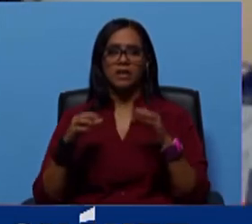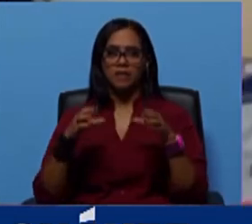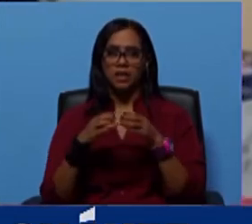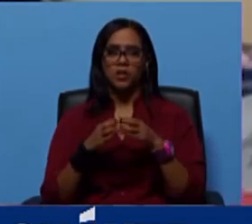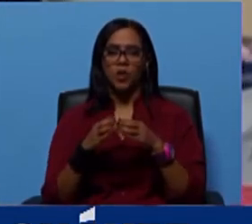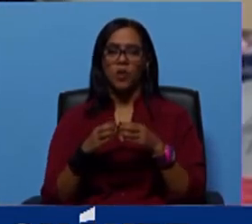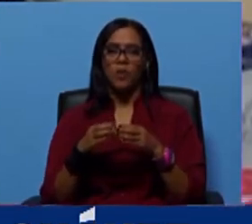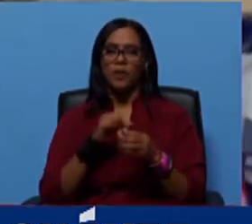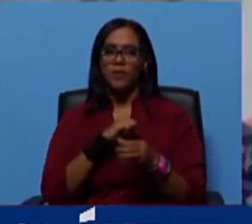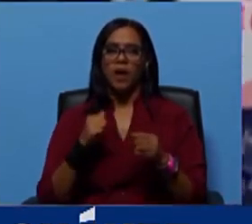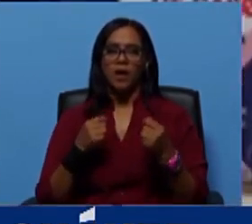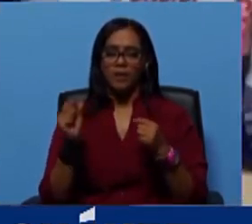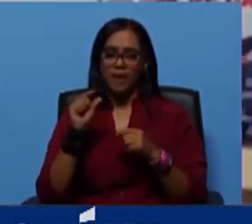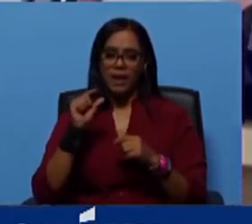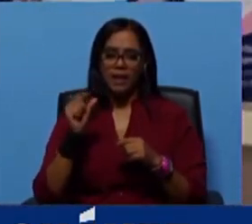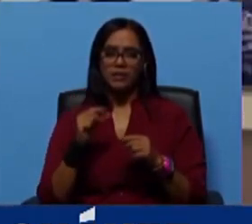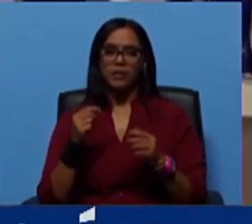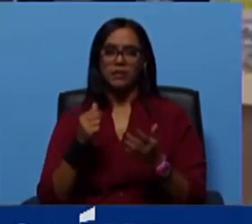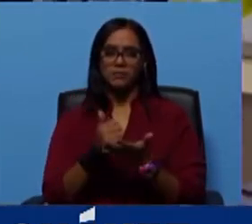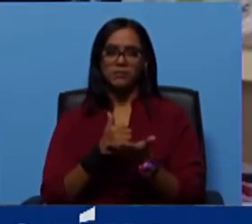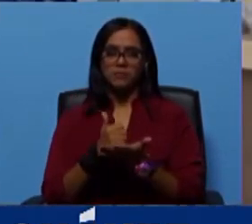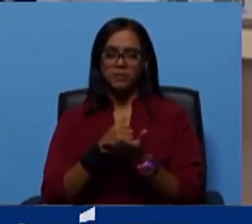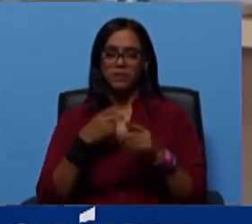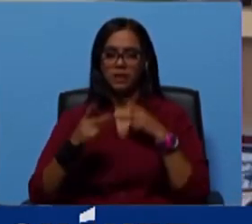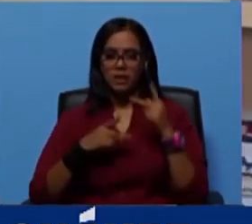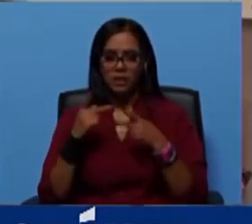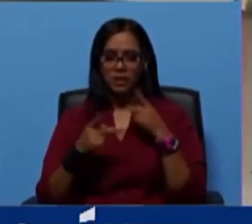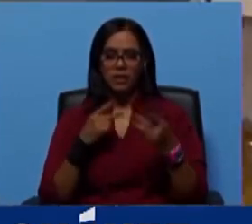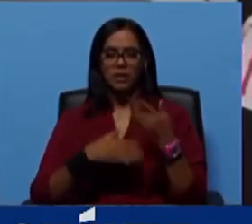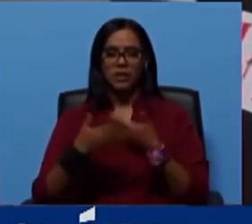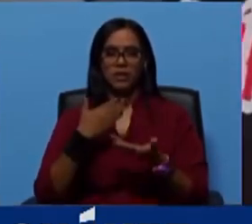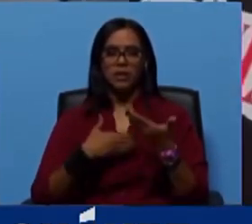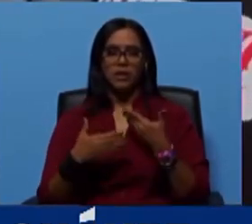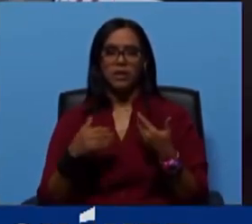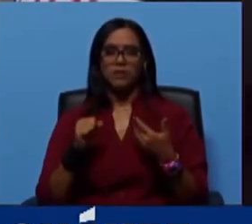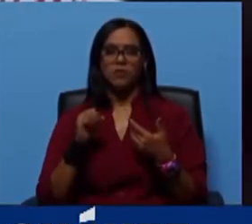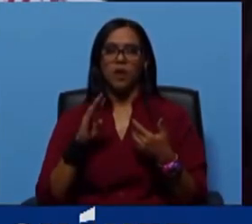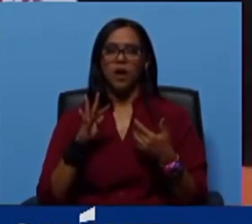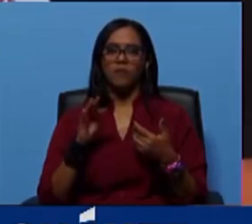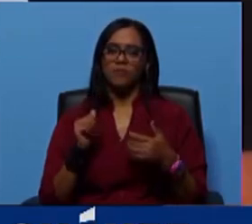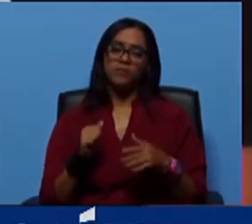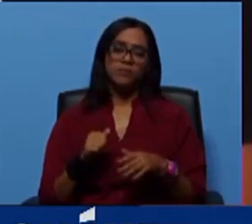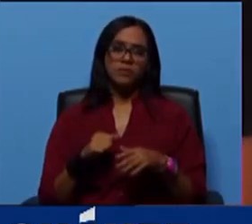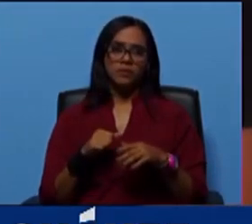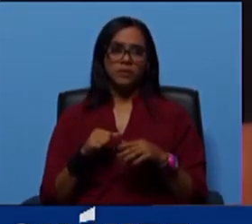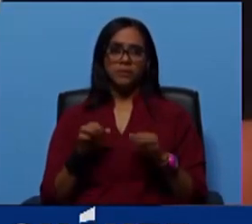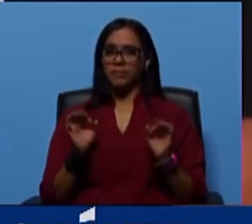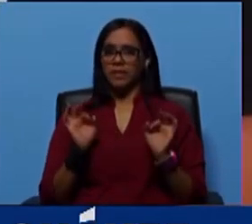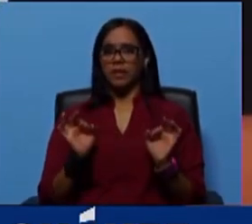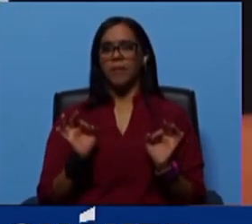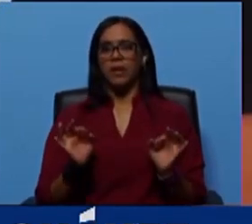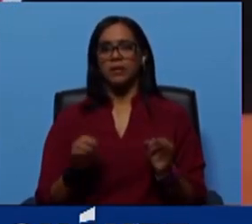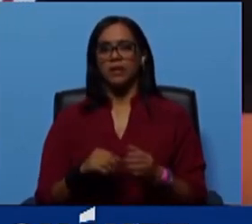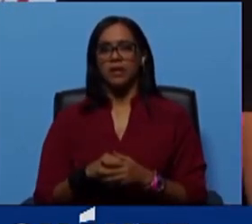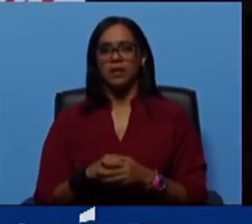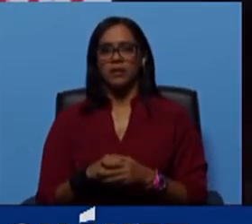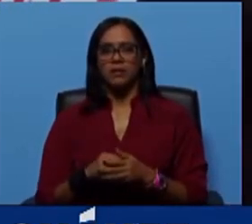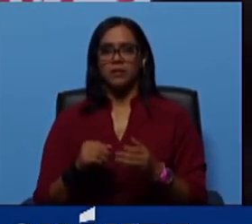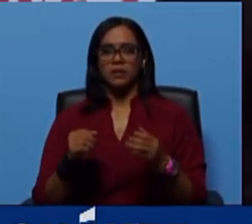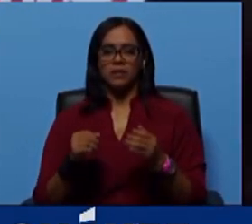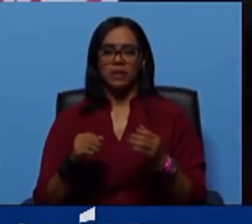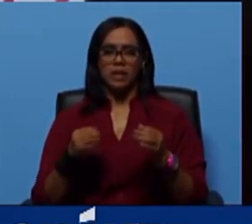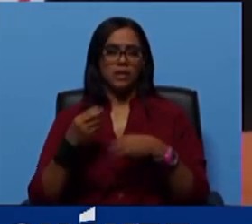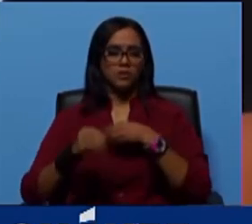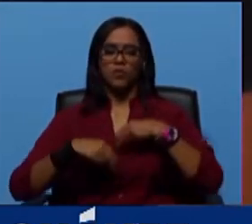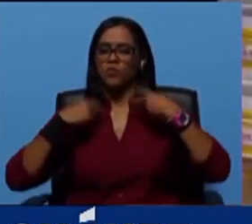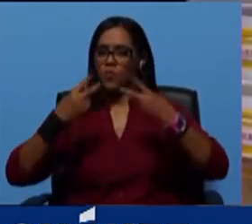barato los medicamentos, pero sigue generando ganancias, sigue generando dividendos, y bueno, ahorita el SUAF creo que literalmente reseteó todo el mercado